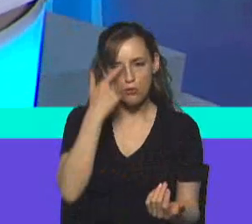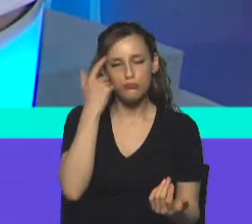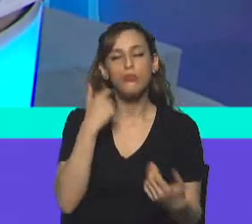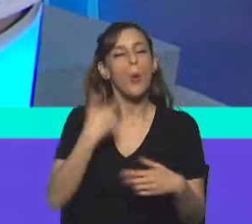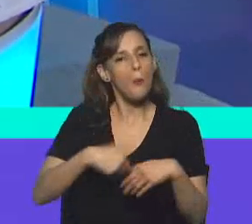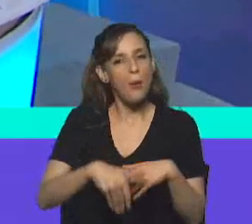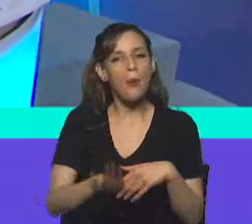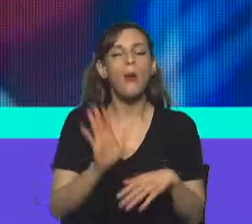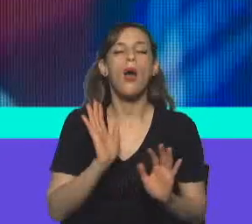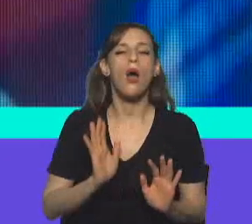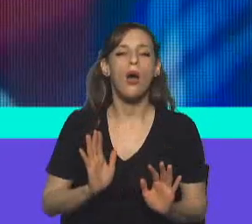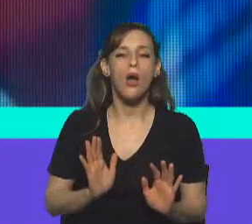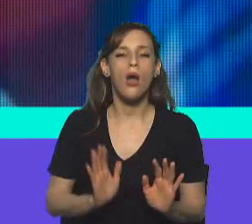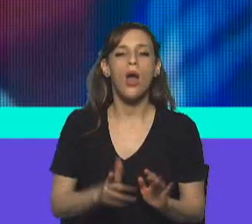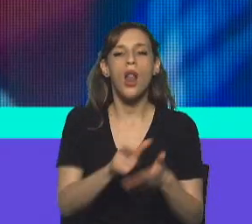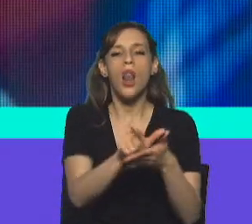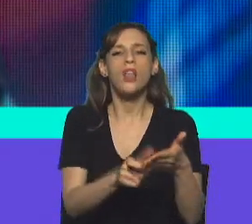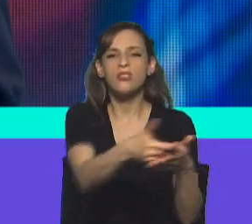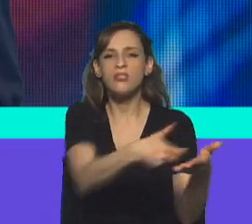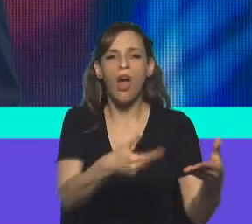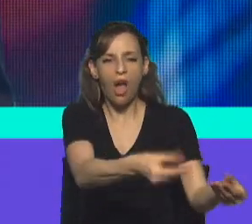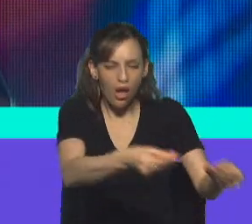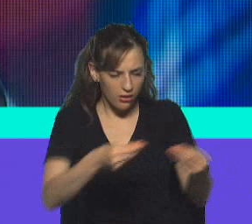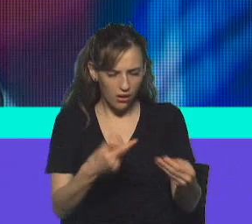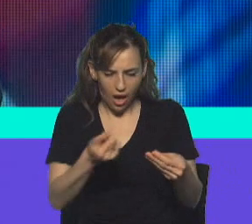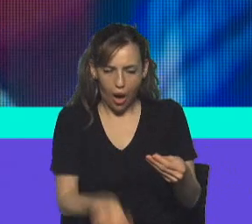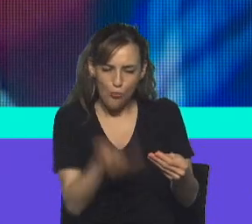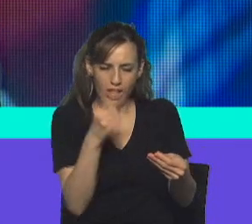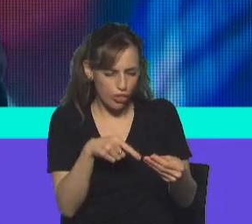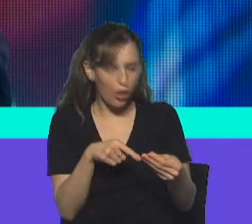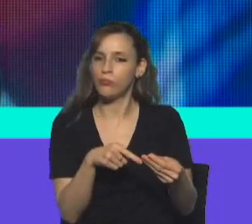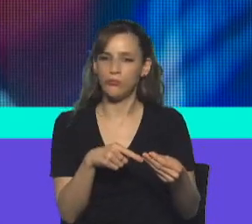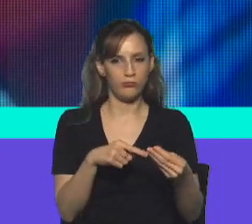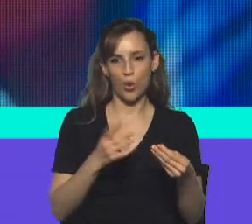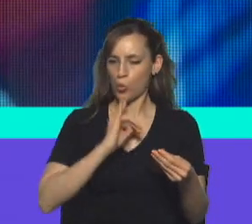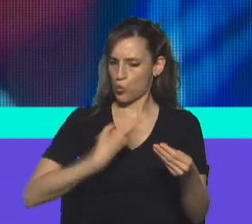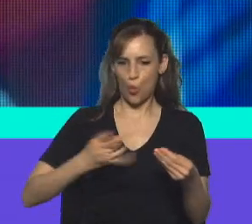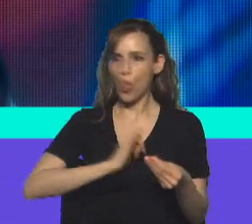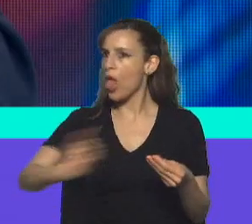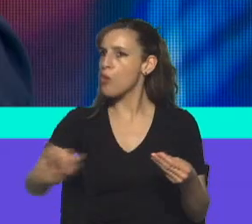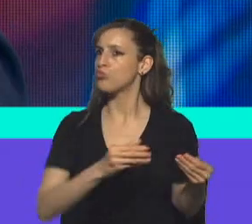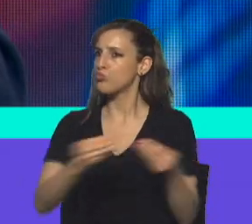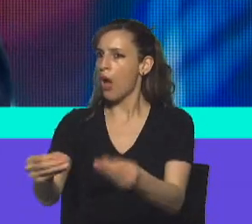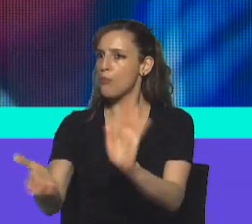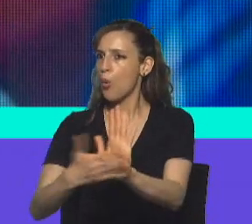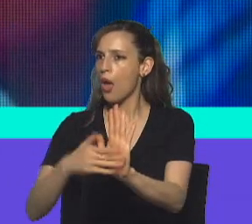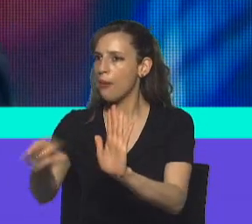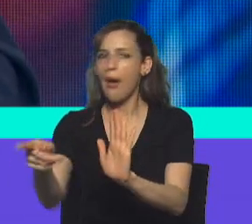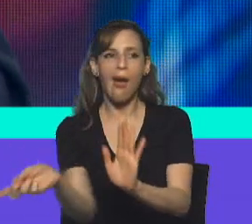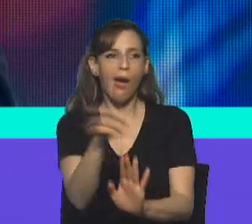a hacer las denuncias por la lista de presión que están llegando con aumentos y se comprometieron ellos mismos a hacer el